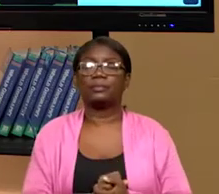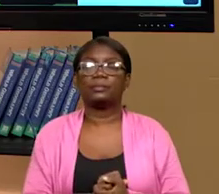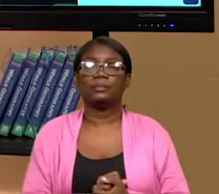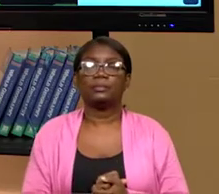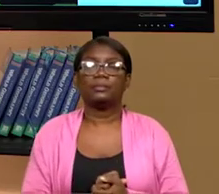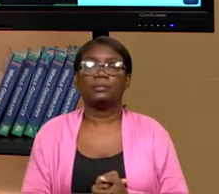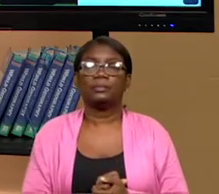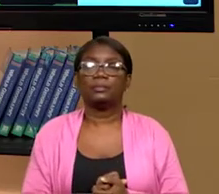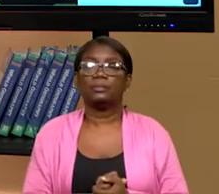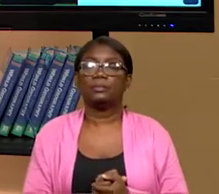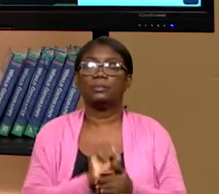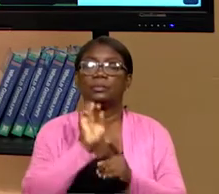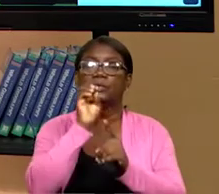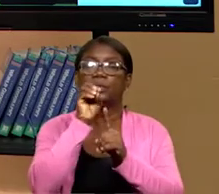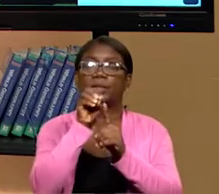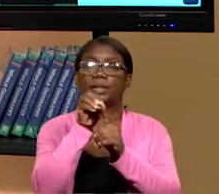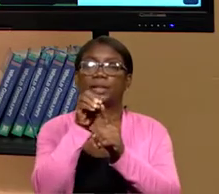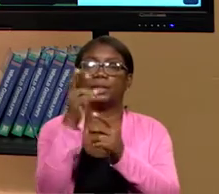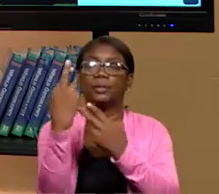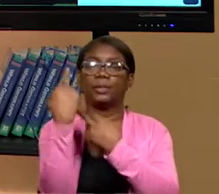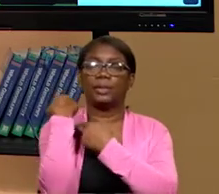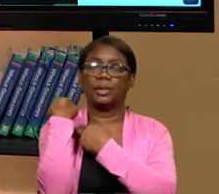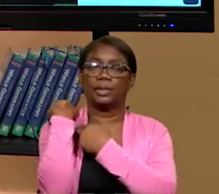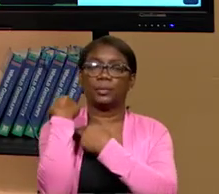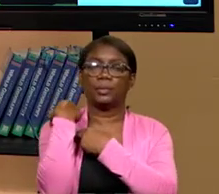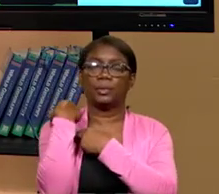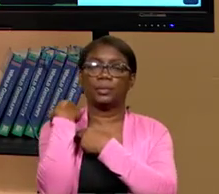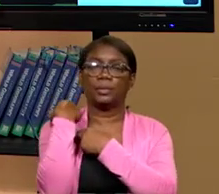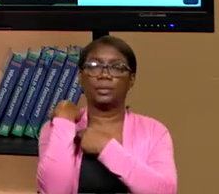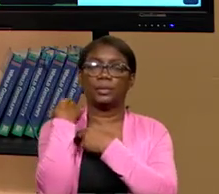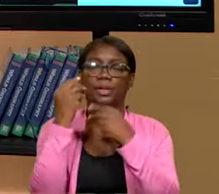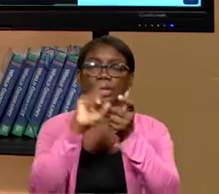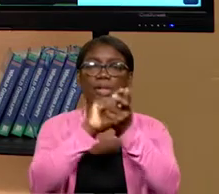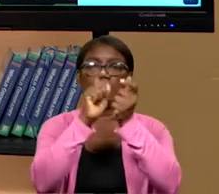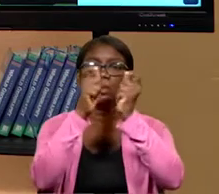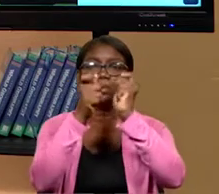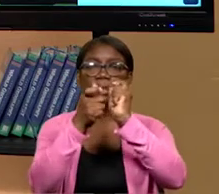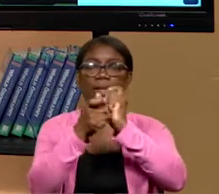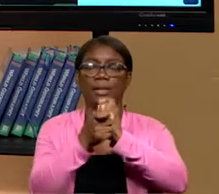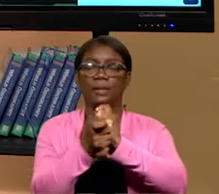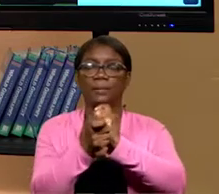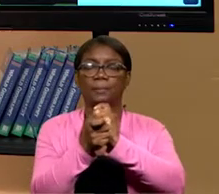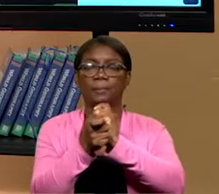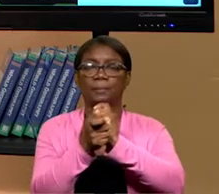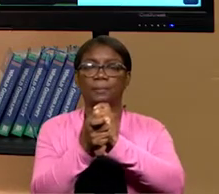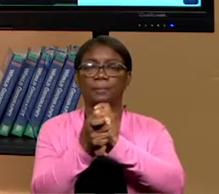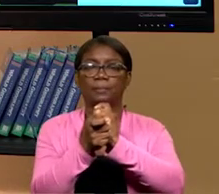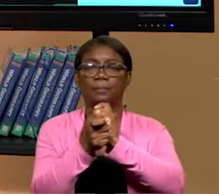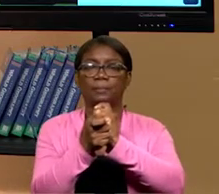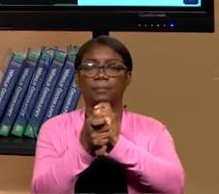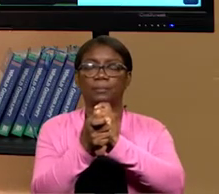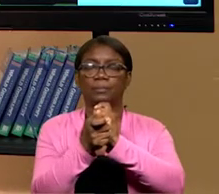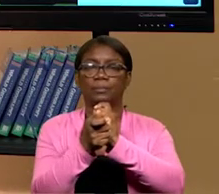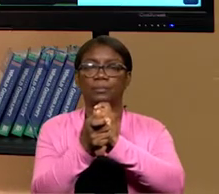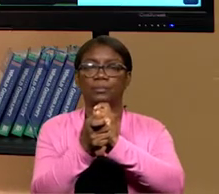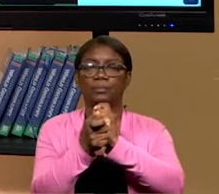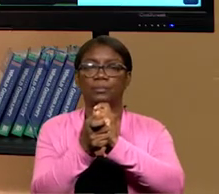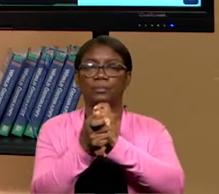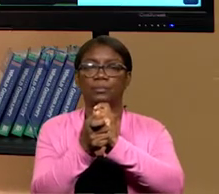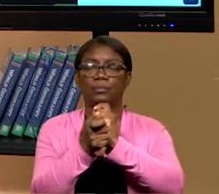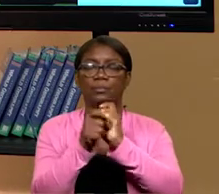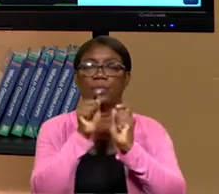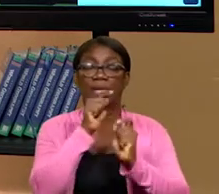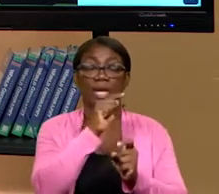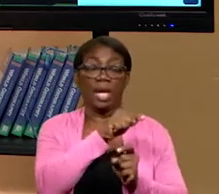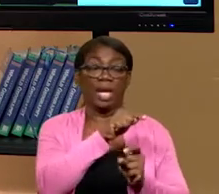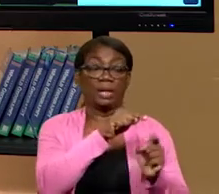el objetivo o la responsabilidad de convertir lo que es la señal análoga en señal